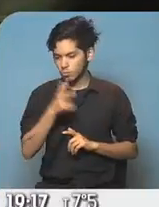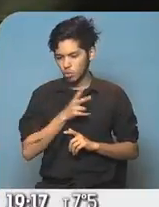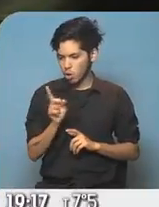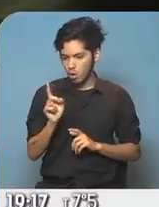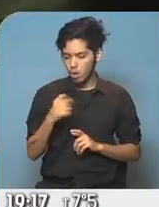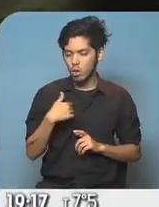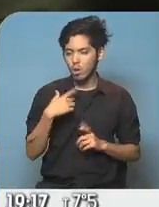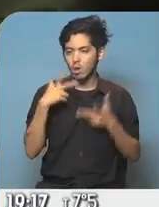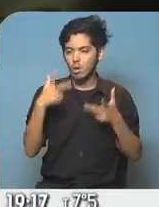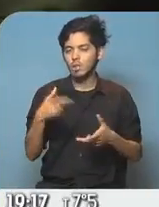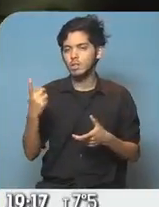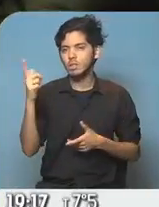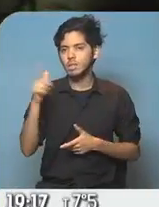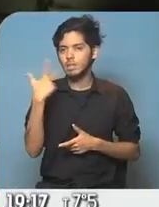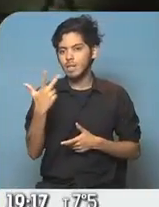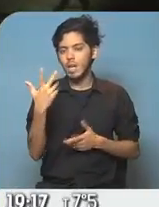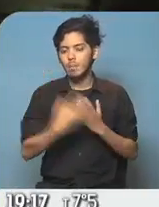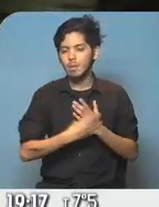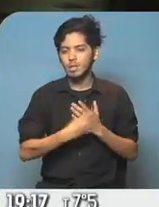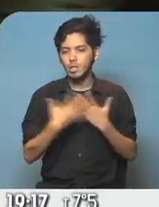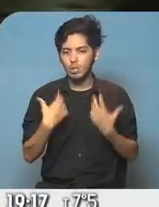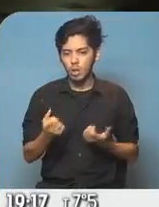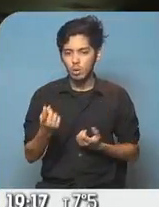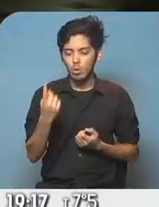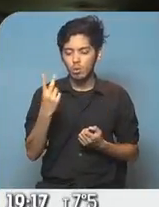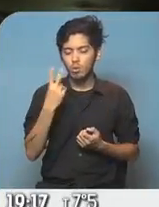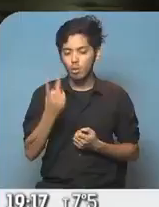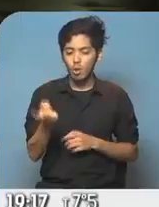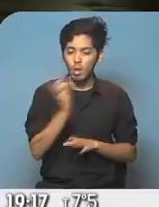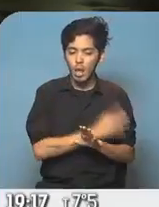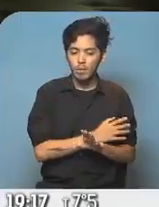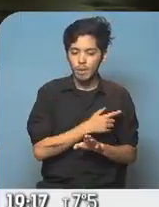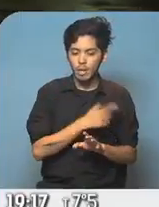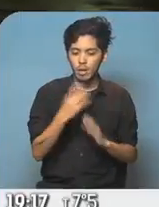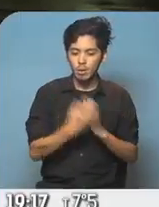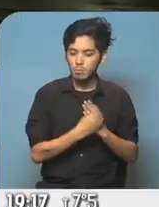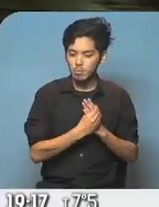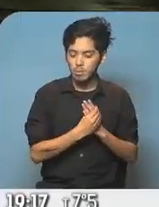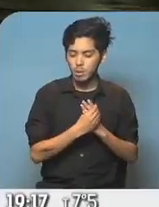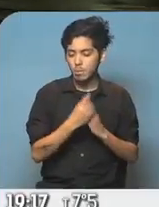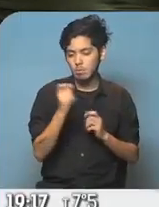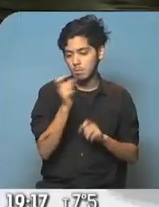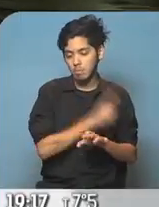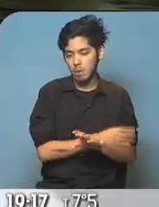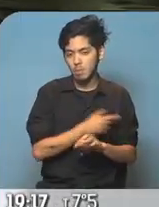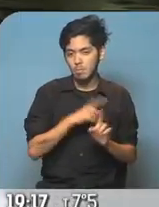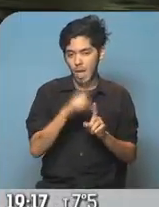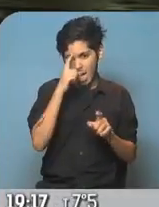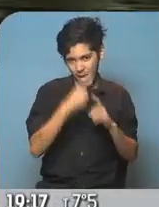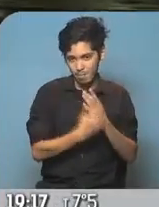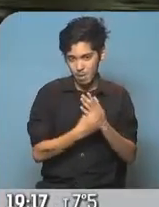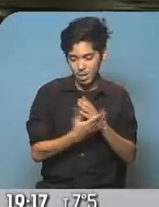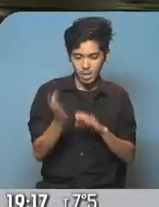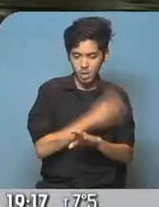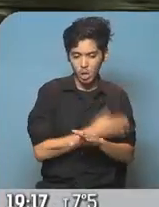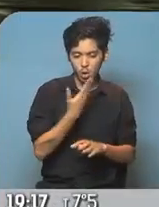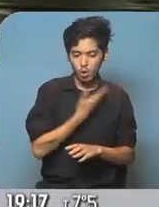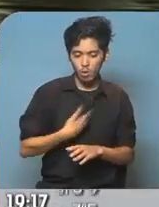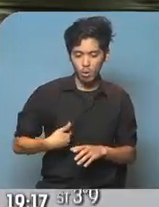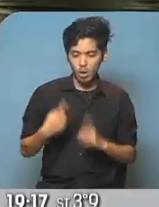tres ministros de salud, dos del gobierno anterior y uno de nuestro actual ministro Rubinstein, que los tres coincidieron, teniendo visiones muy distintas de dos